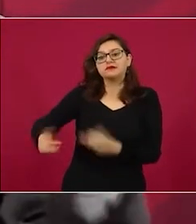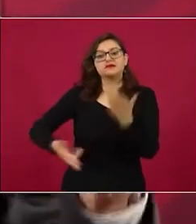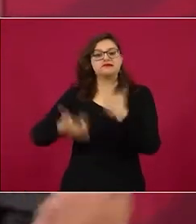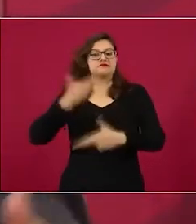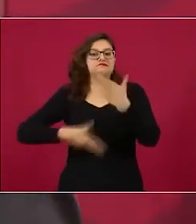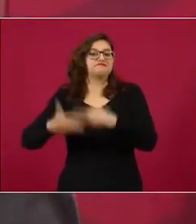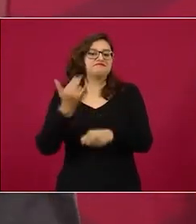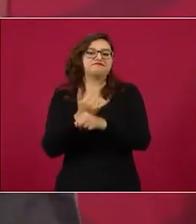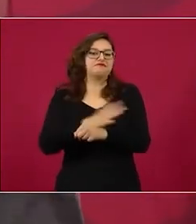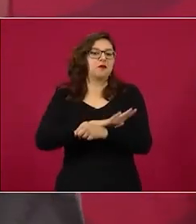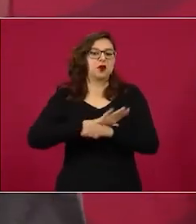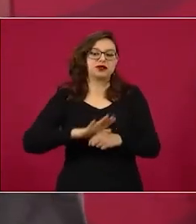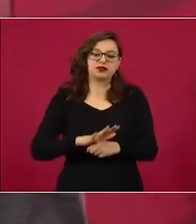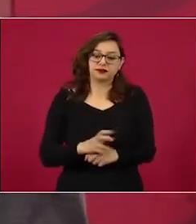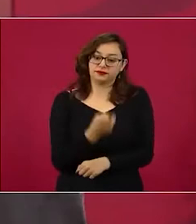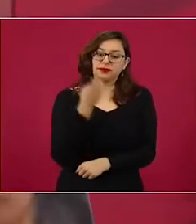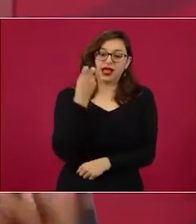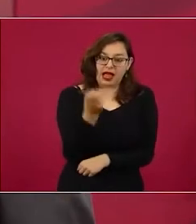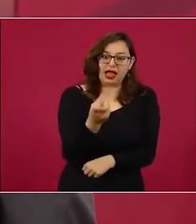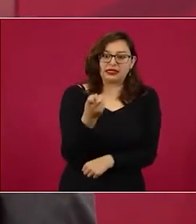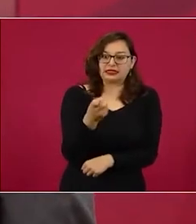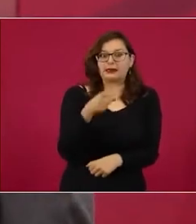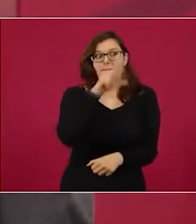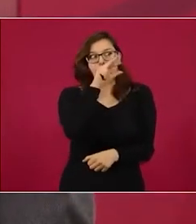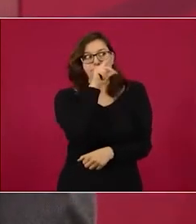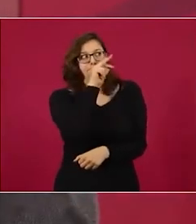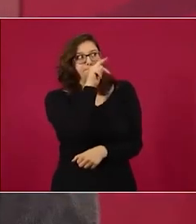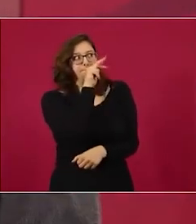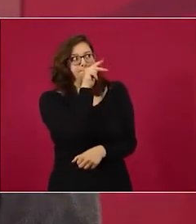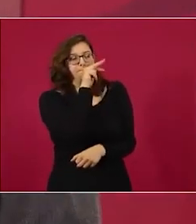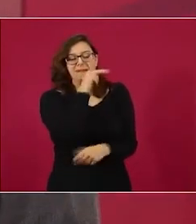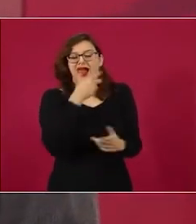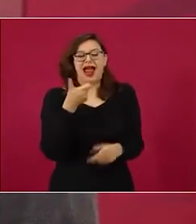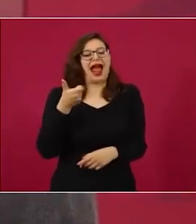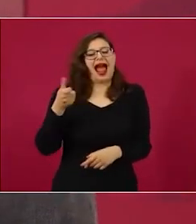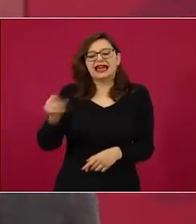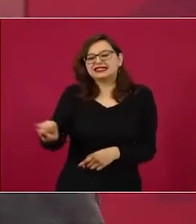Eso es todo. Y es